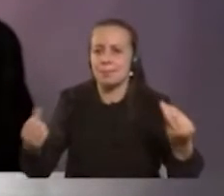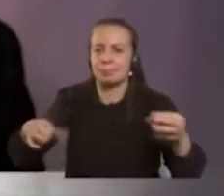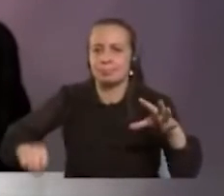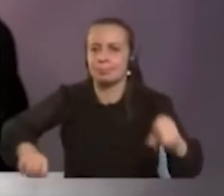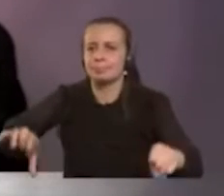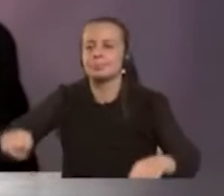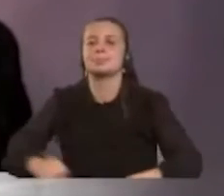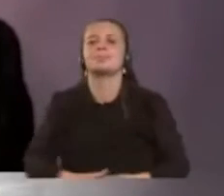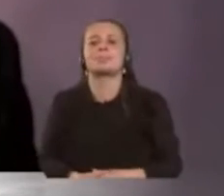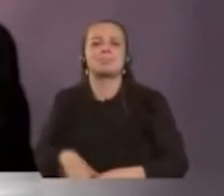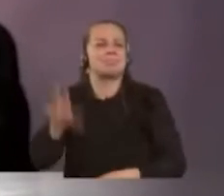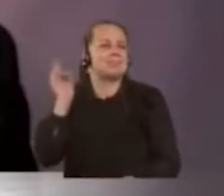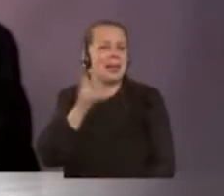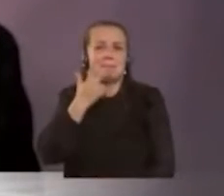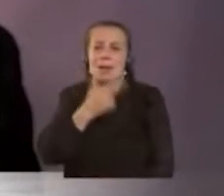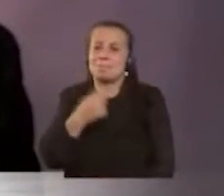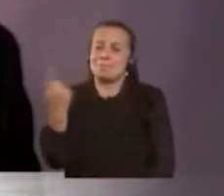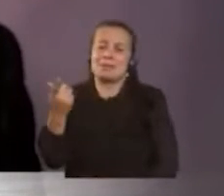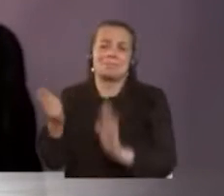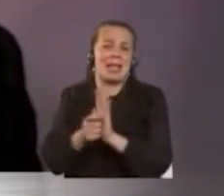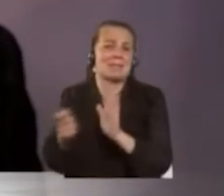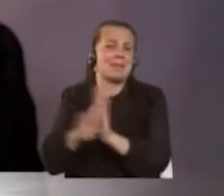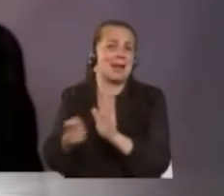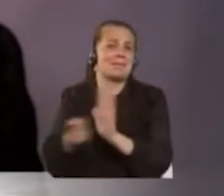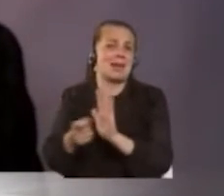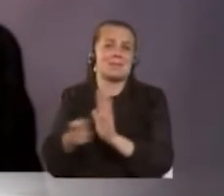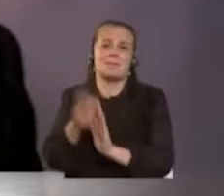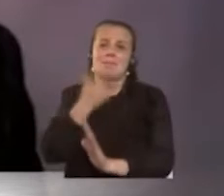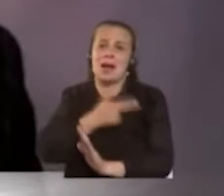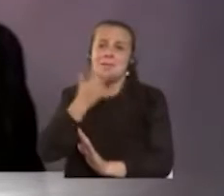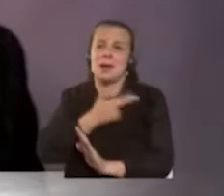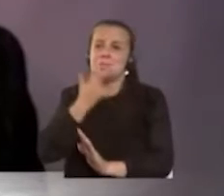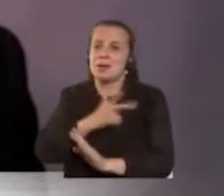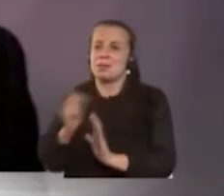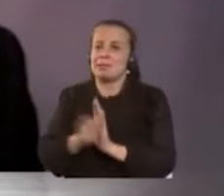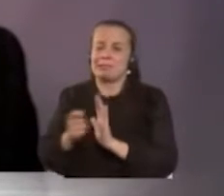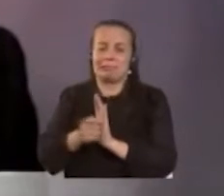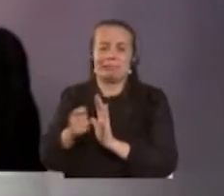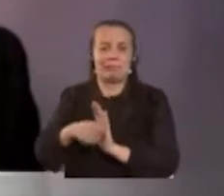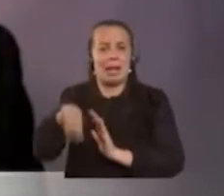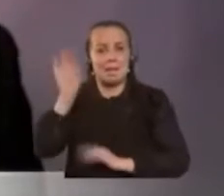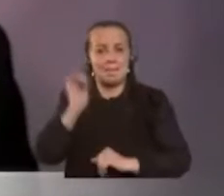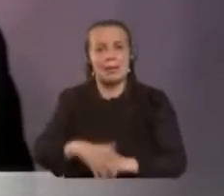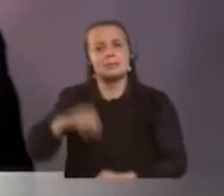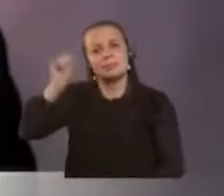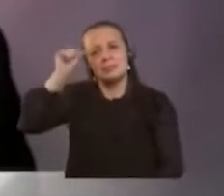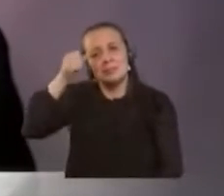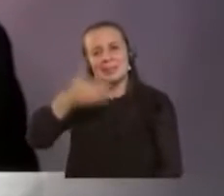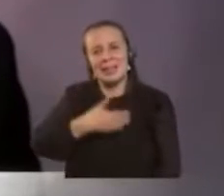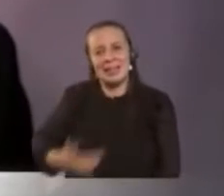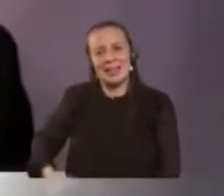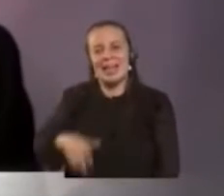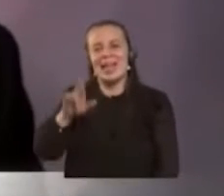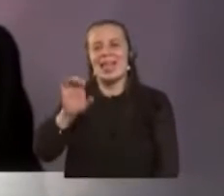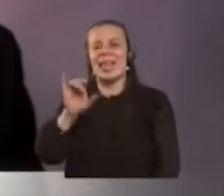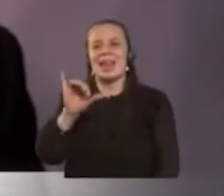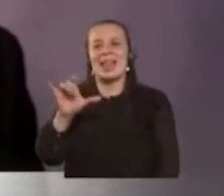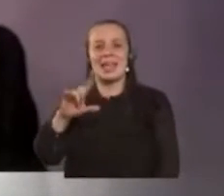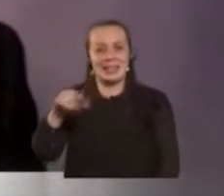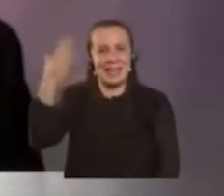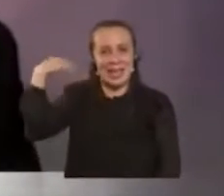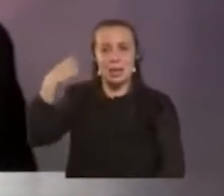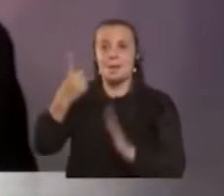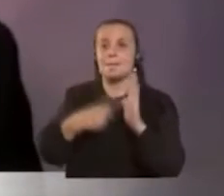muy común el fraude en la política nacional. Aquí hay que recordar cómo, digamos, el presidente Reyes se elige